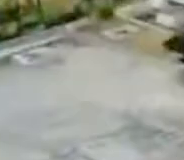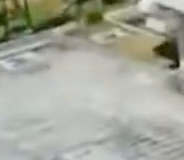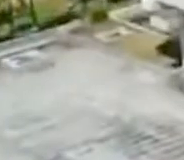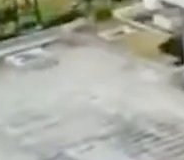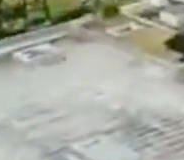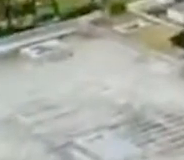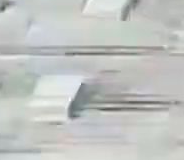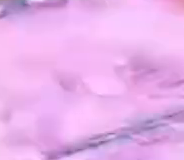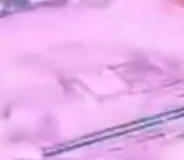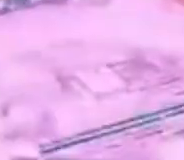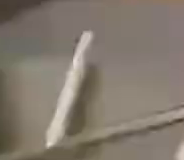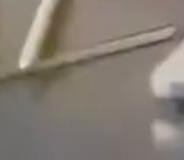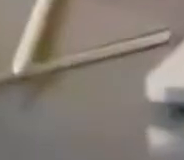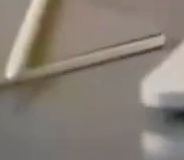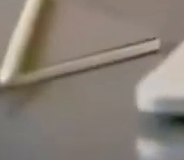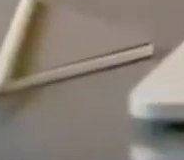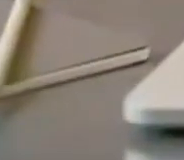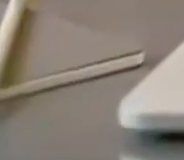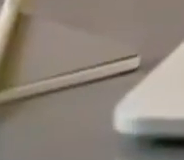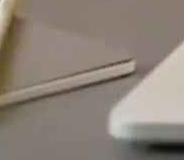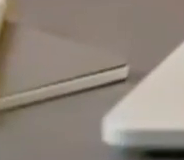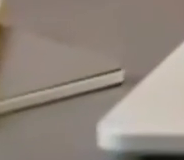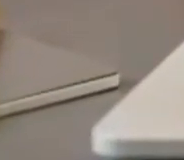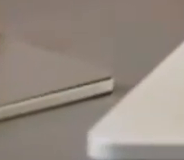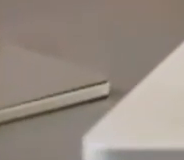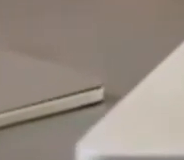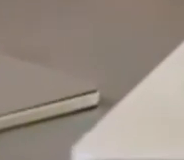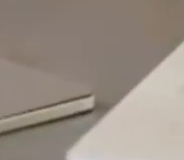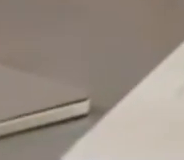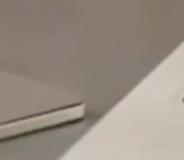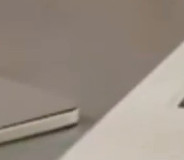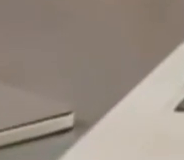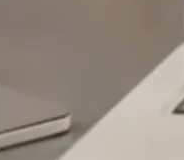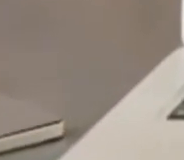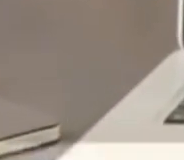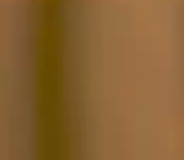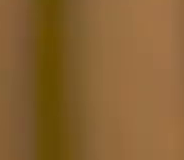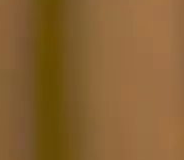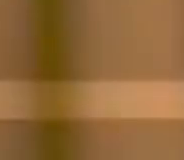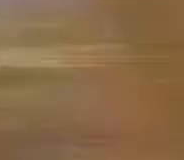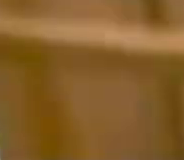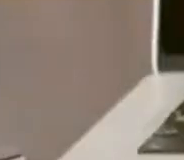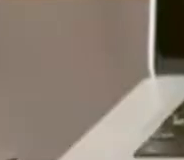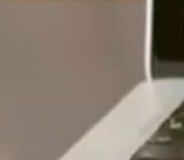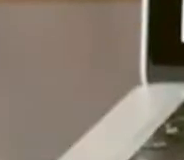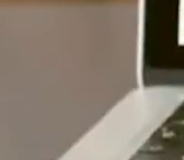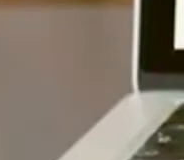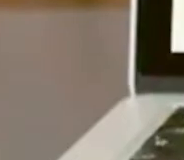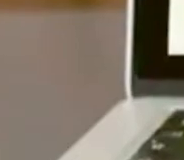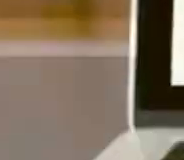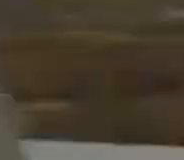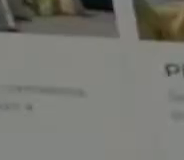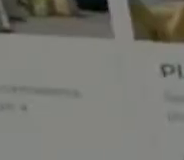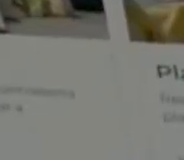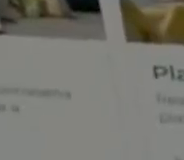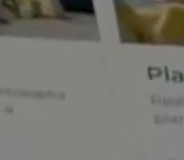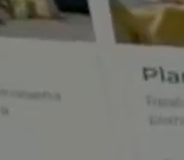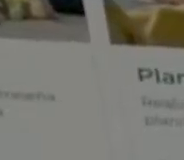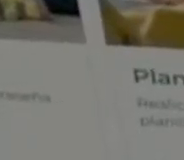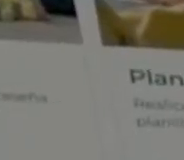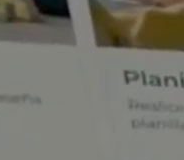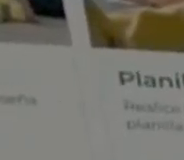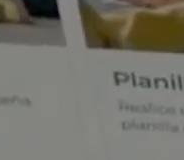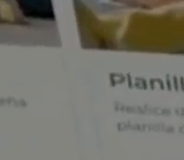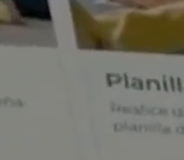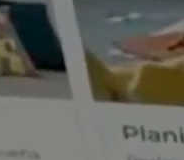Hoy lanzamos la actualización de Suri con una apariencia más moderna, un diseño más dinámico y uniforme, una